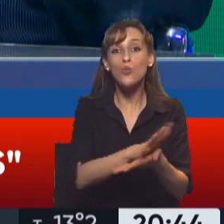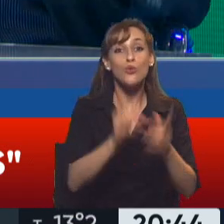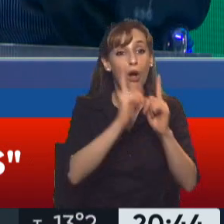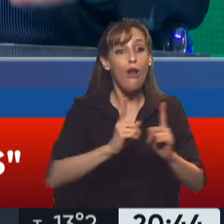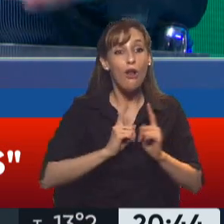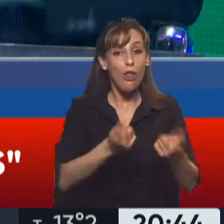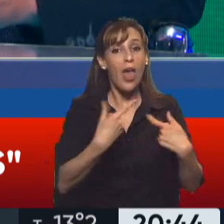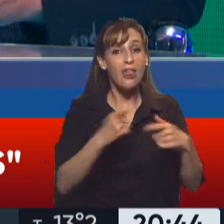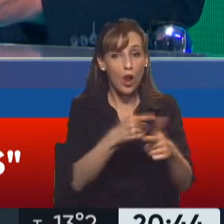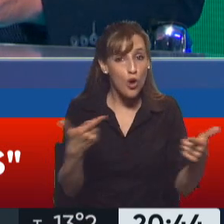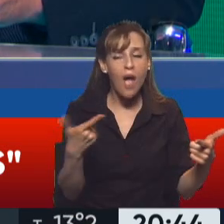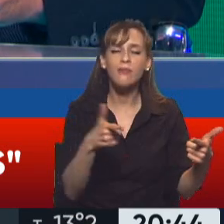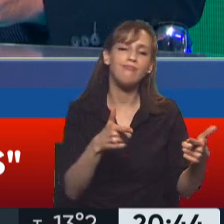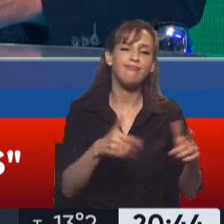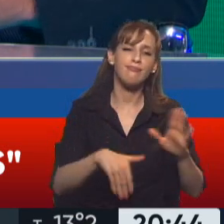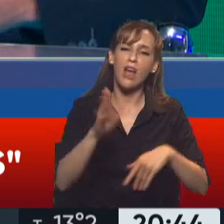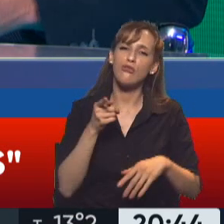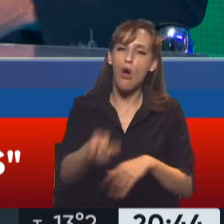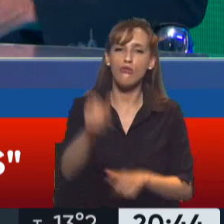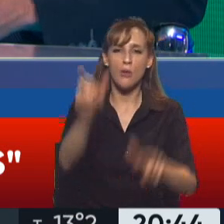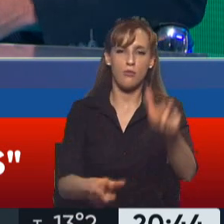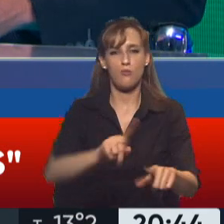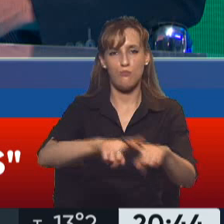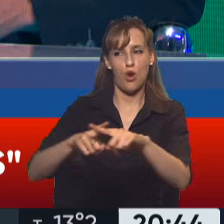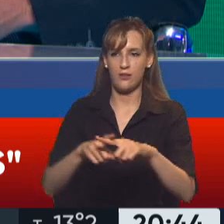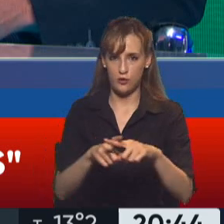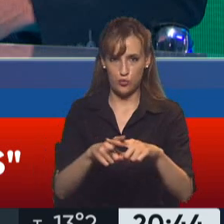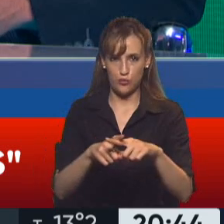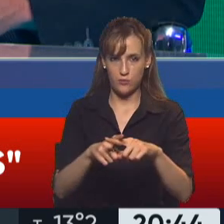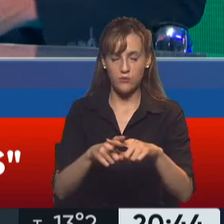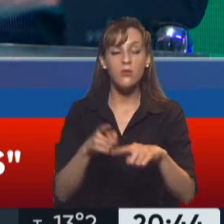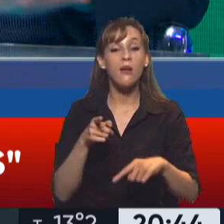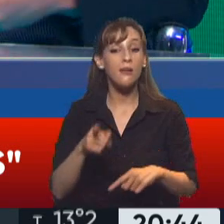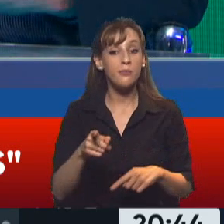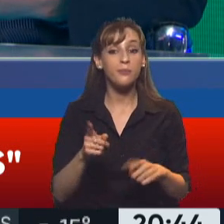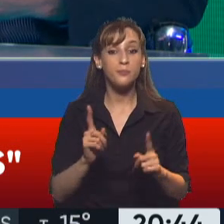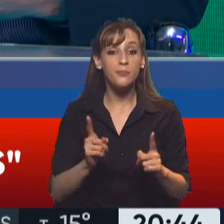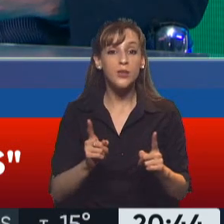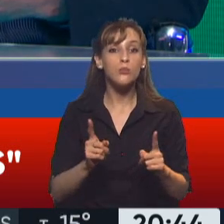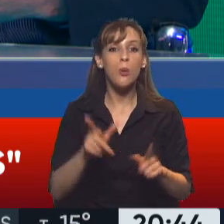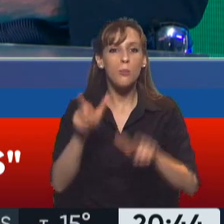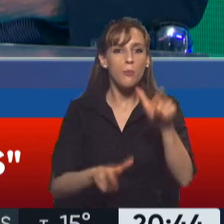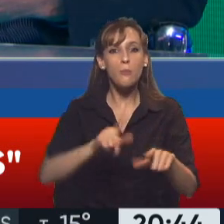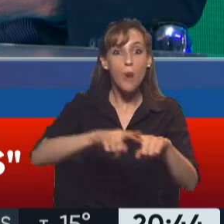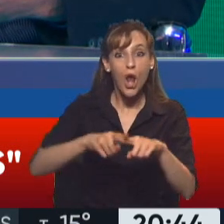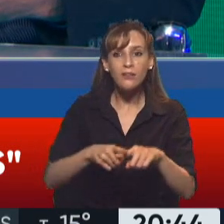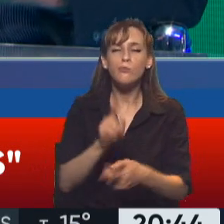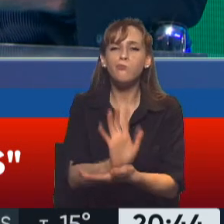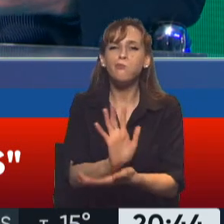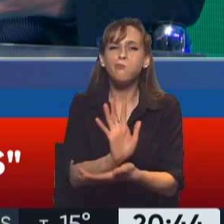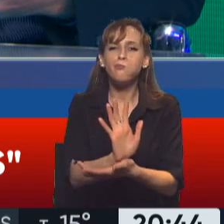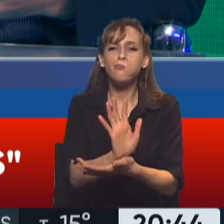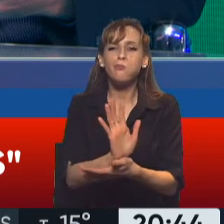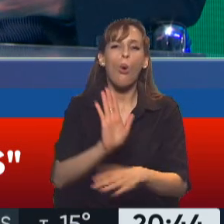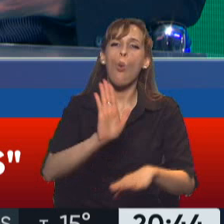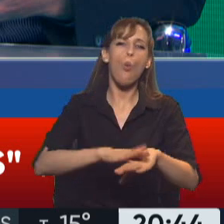comunes, dirige esa frustración hacia los políticos, ¿no? En ese escenario, los políticos aparecen como culpables de la